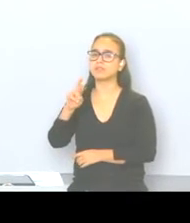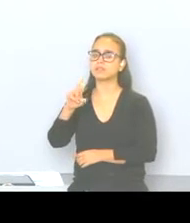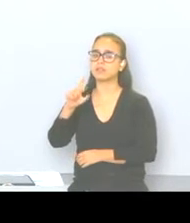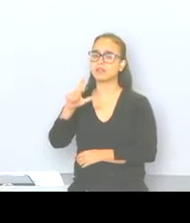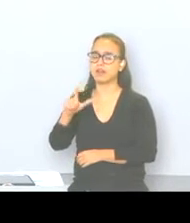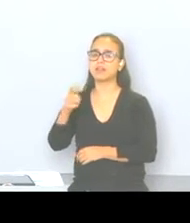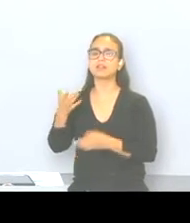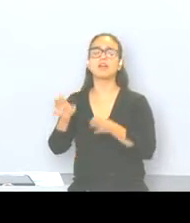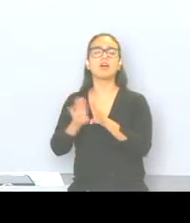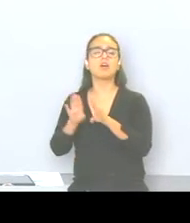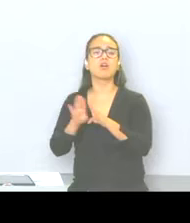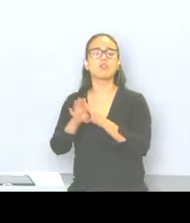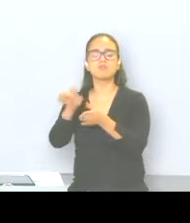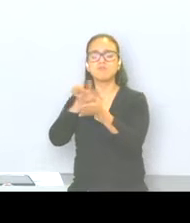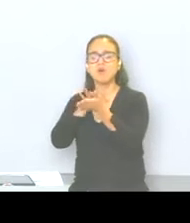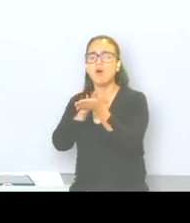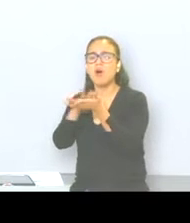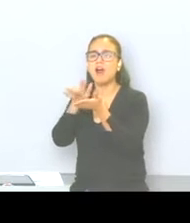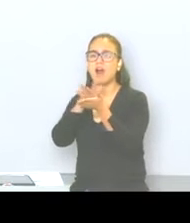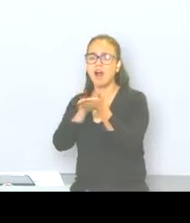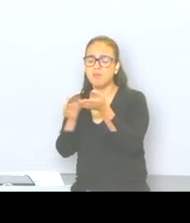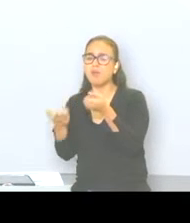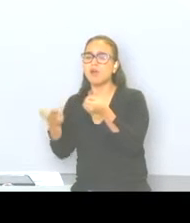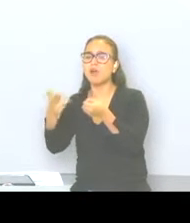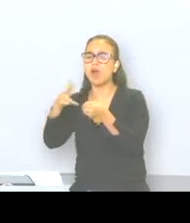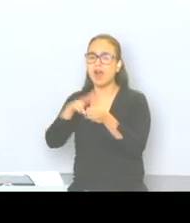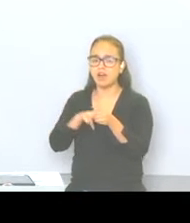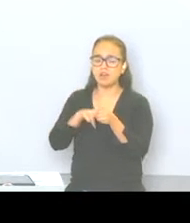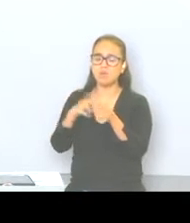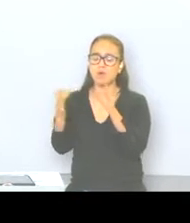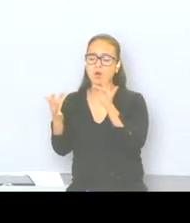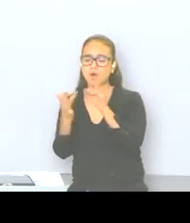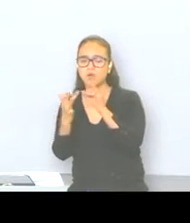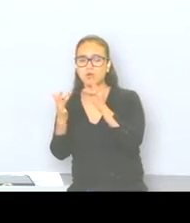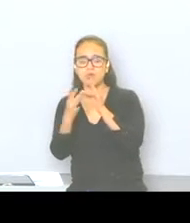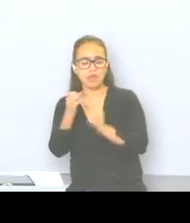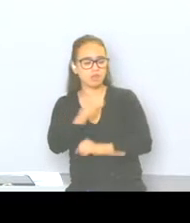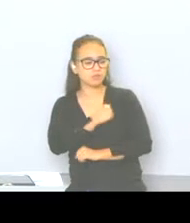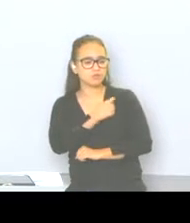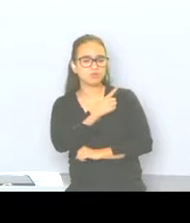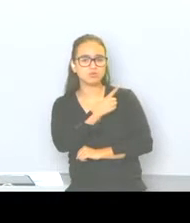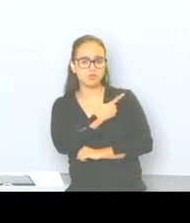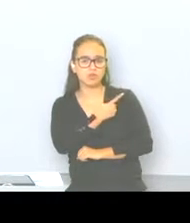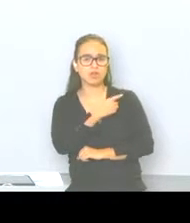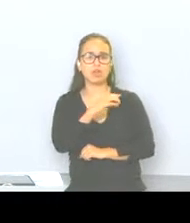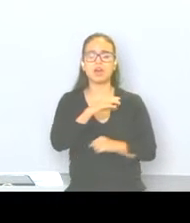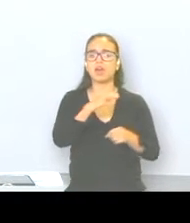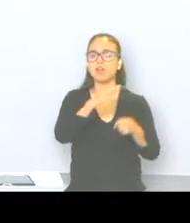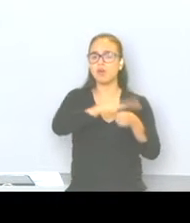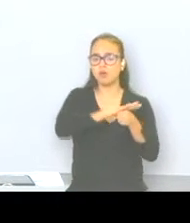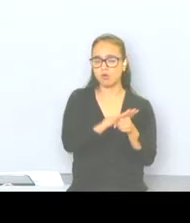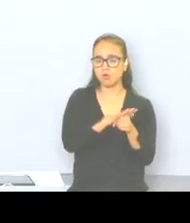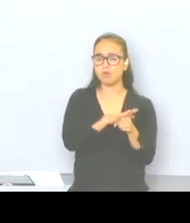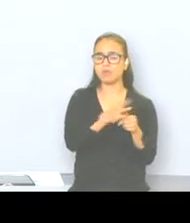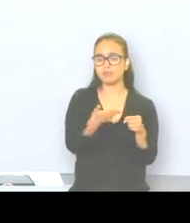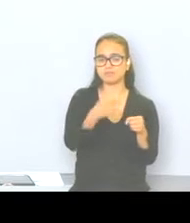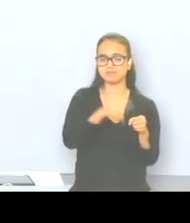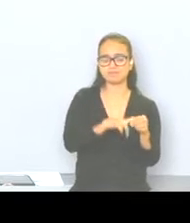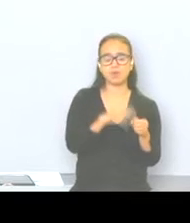de los servicios y en ese sentido es un escalamiento del Hospital COVID de Soledad y únicamente está atendiendo